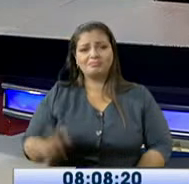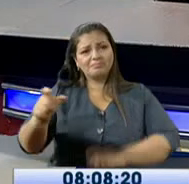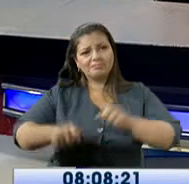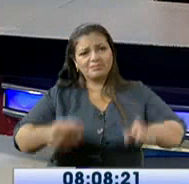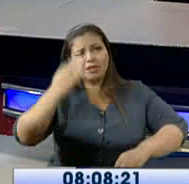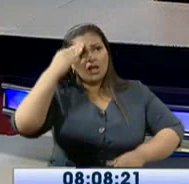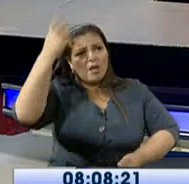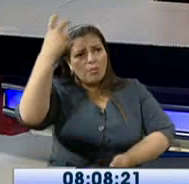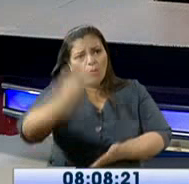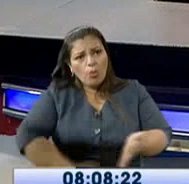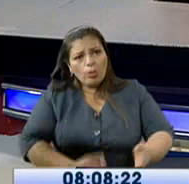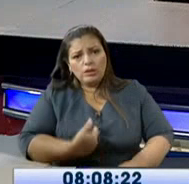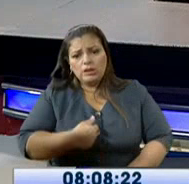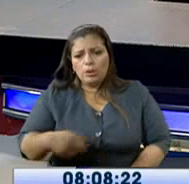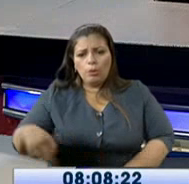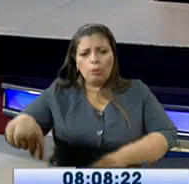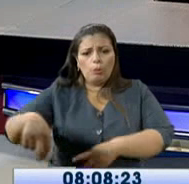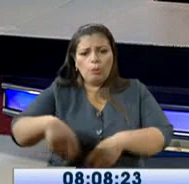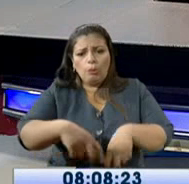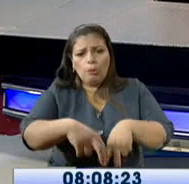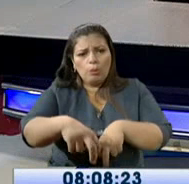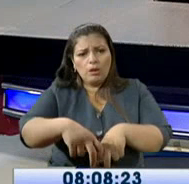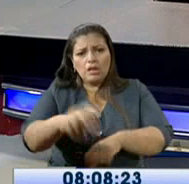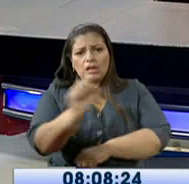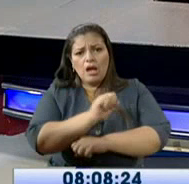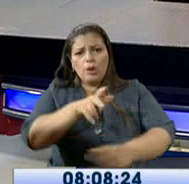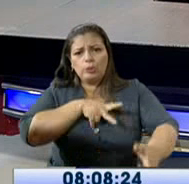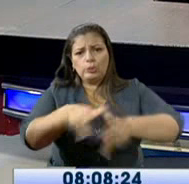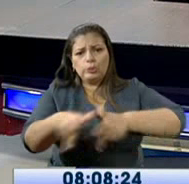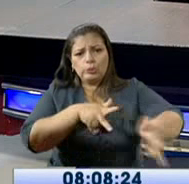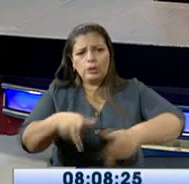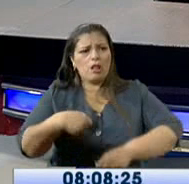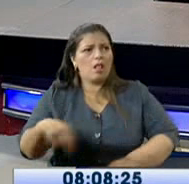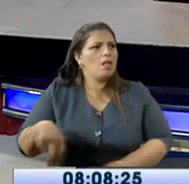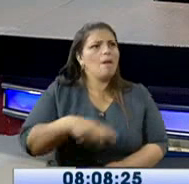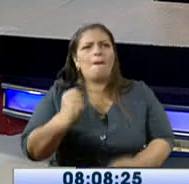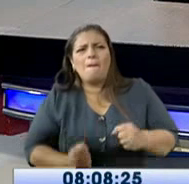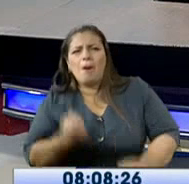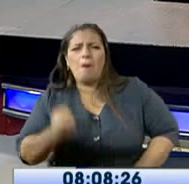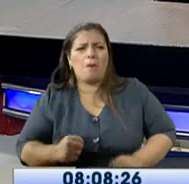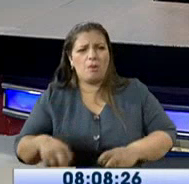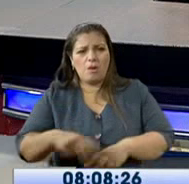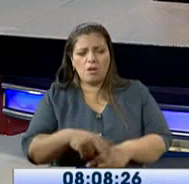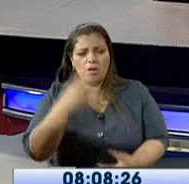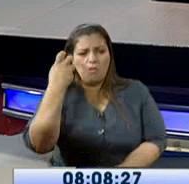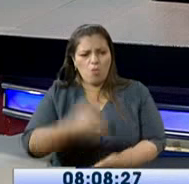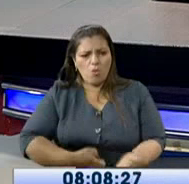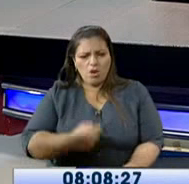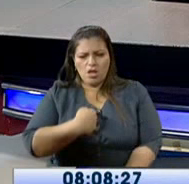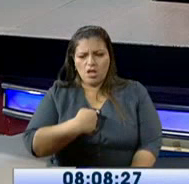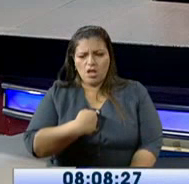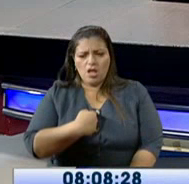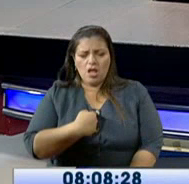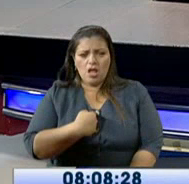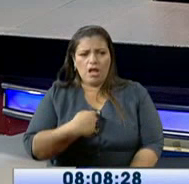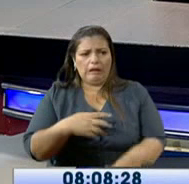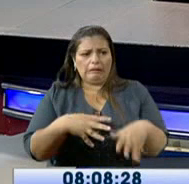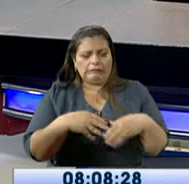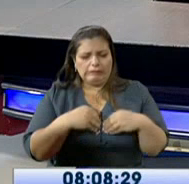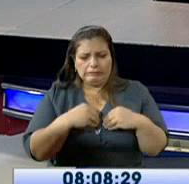y se capture o se aprese de alguna manera, aunque sea momentáneamente, hasta que paguen una multa, quienes lo